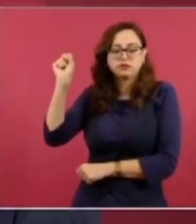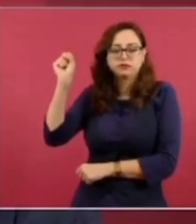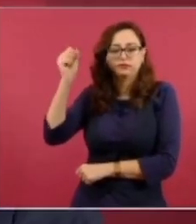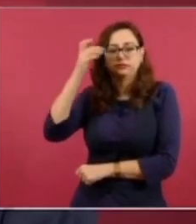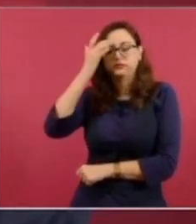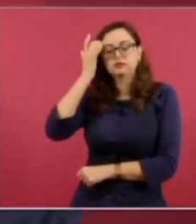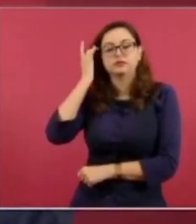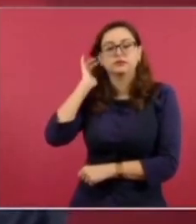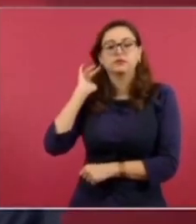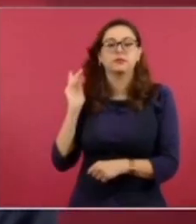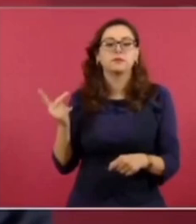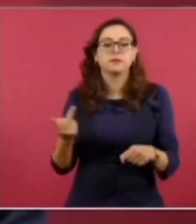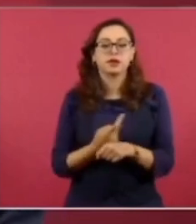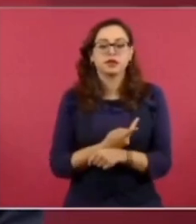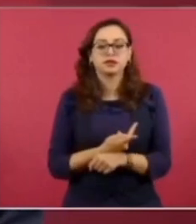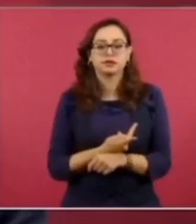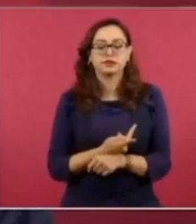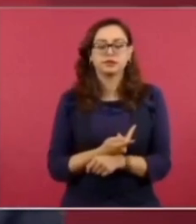Porque